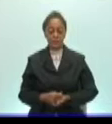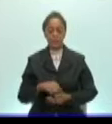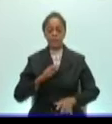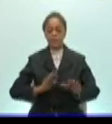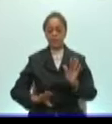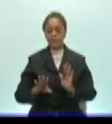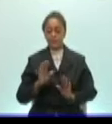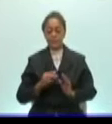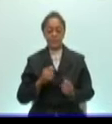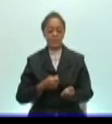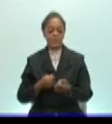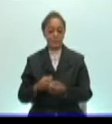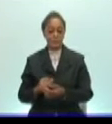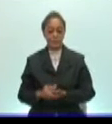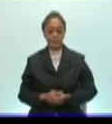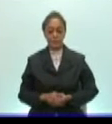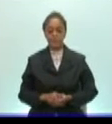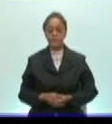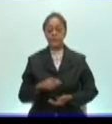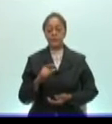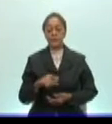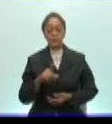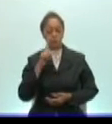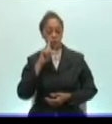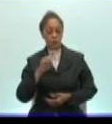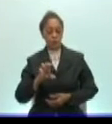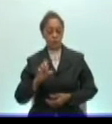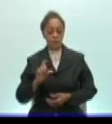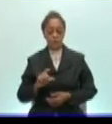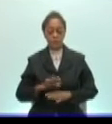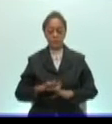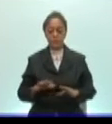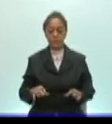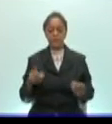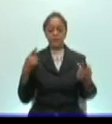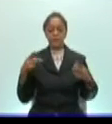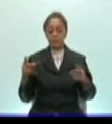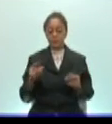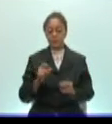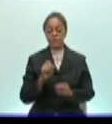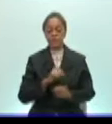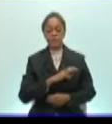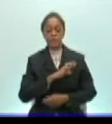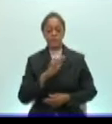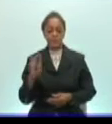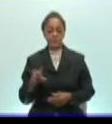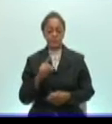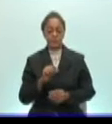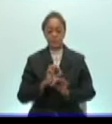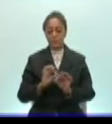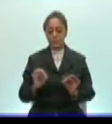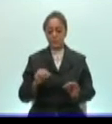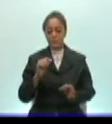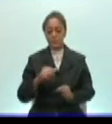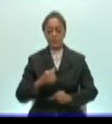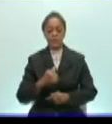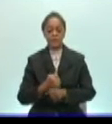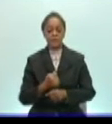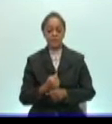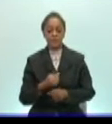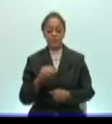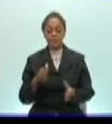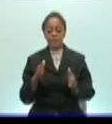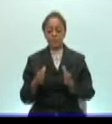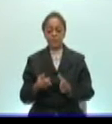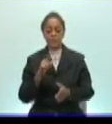ante esa agresividad. Y ya como una última parte, la política exterior de la revolución. Esta es una línea que ahora trabajamos en el periodo